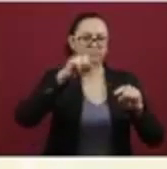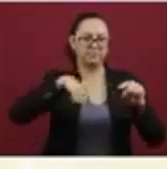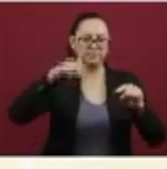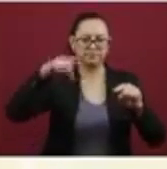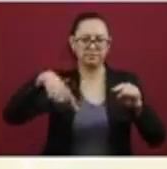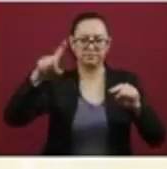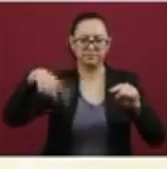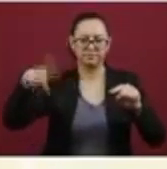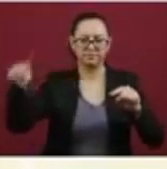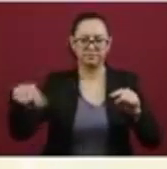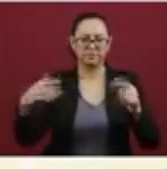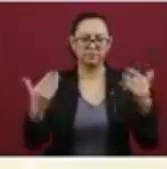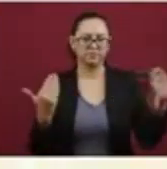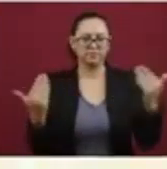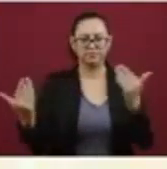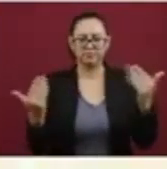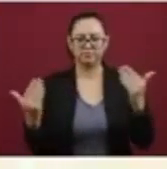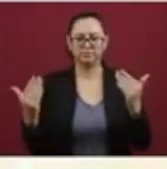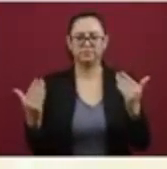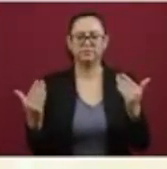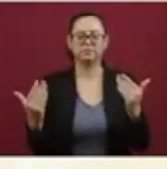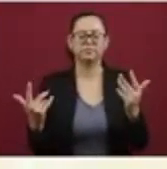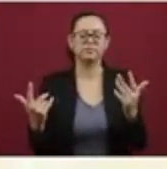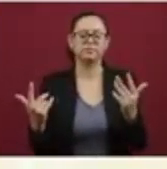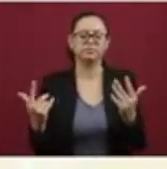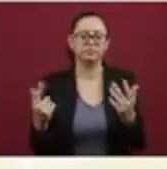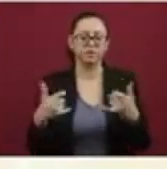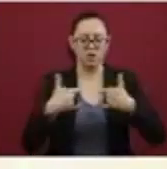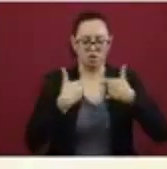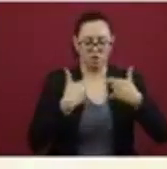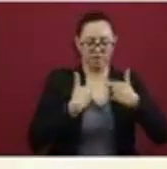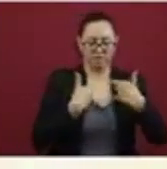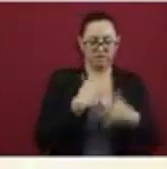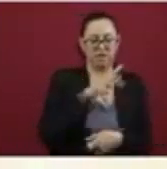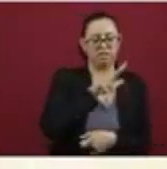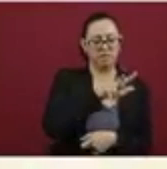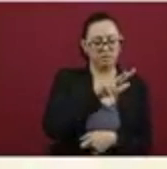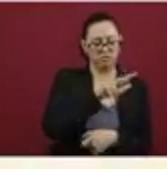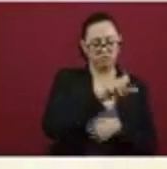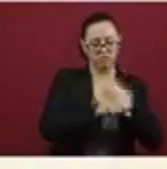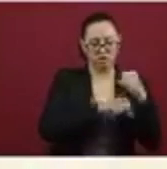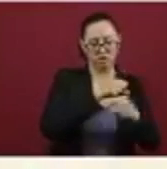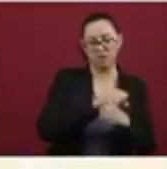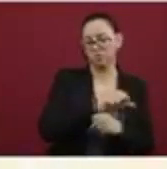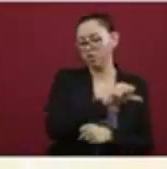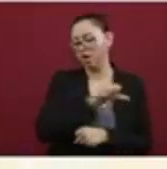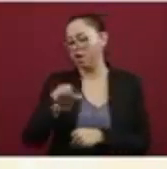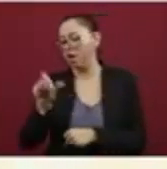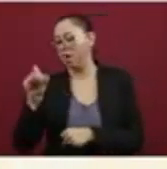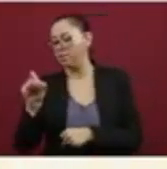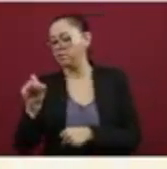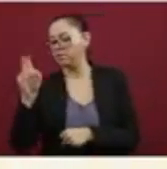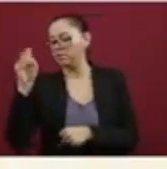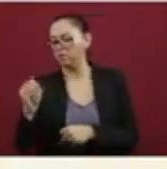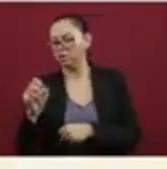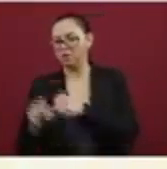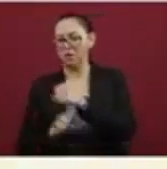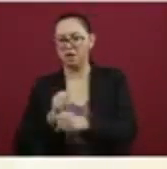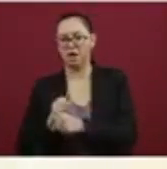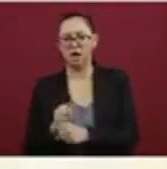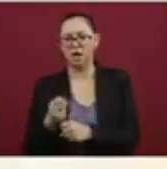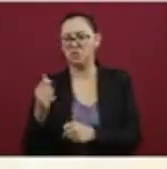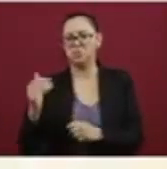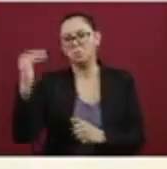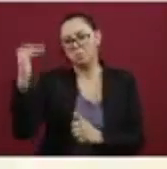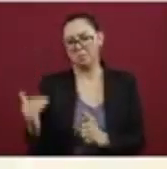como los dos extremos, tanto los jóvenes de 18 como los de 29 son los que menos han participado,